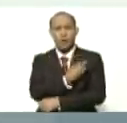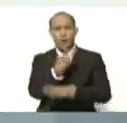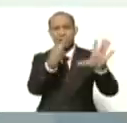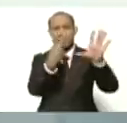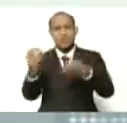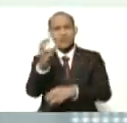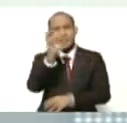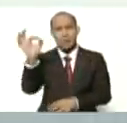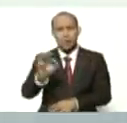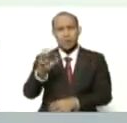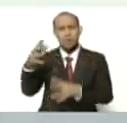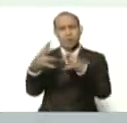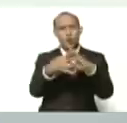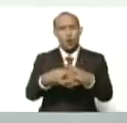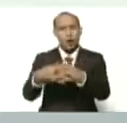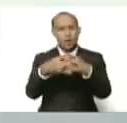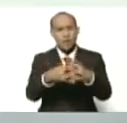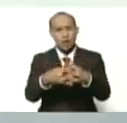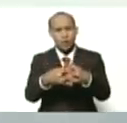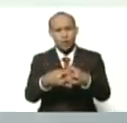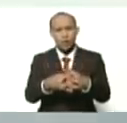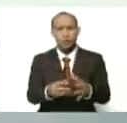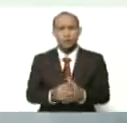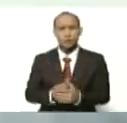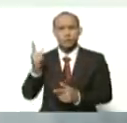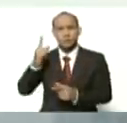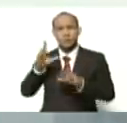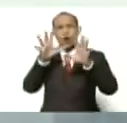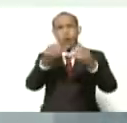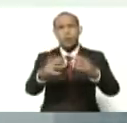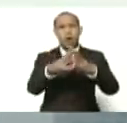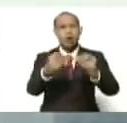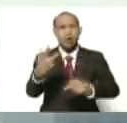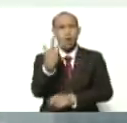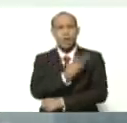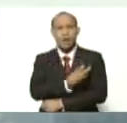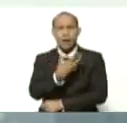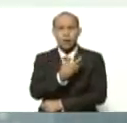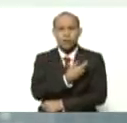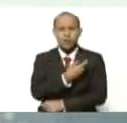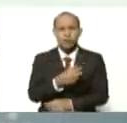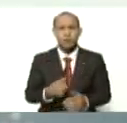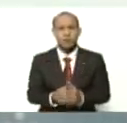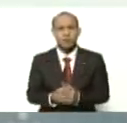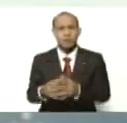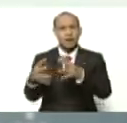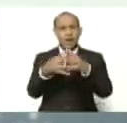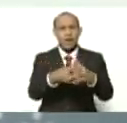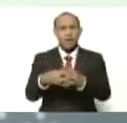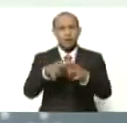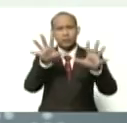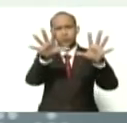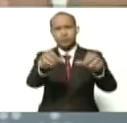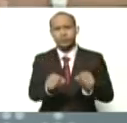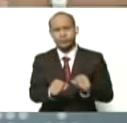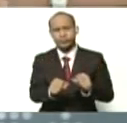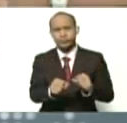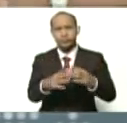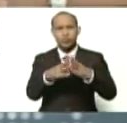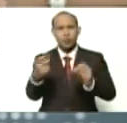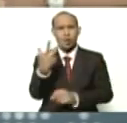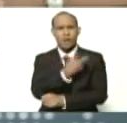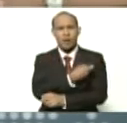eeuu ellos se han agarrado todas las vacunas cada uno y dos acaparado todas las vacunas para